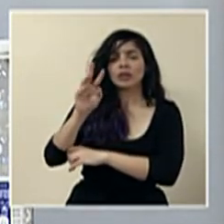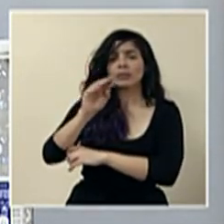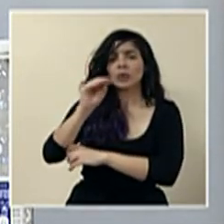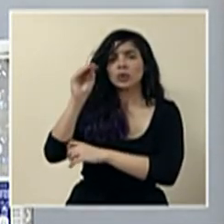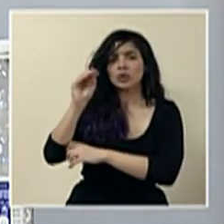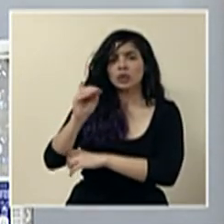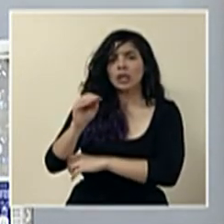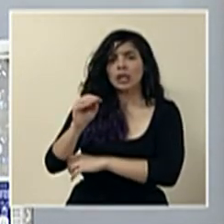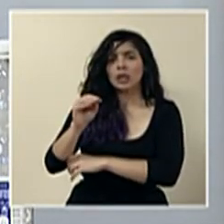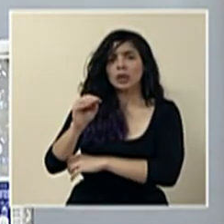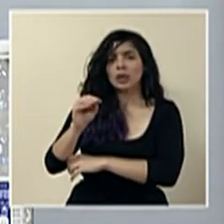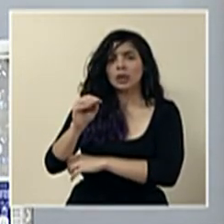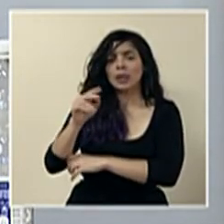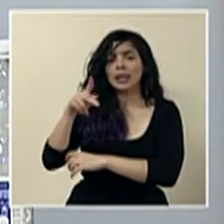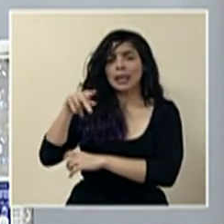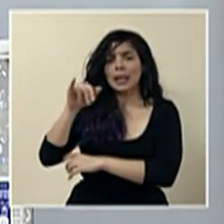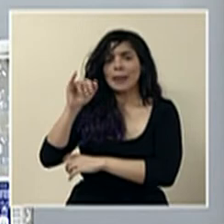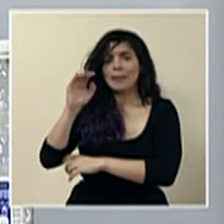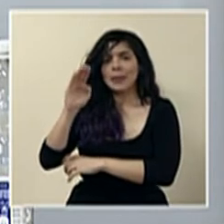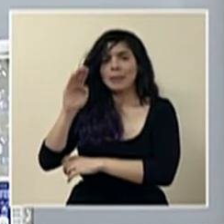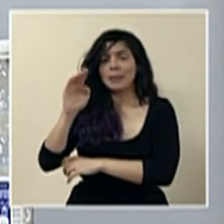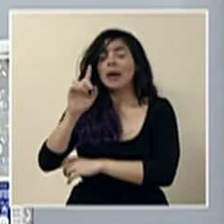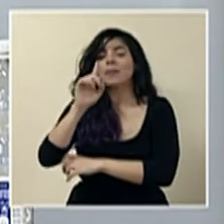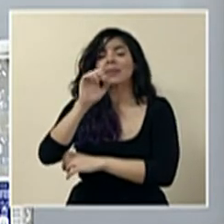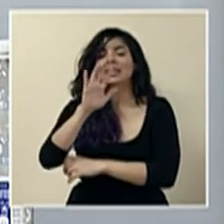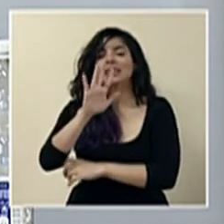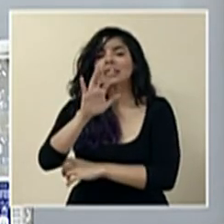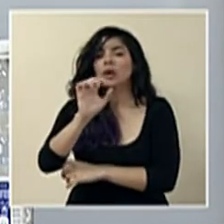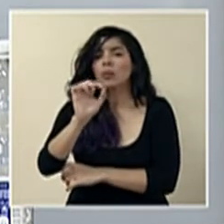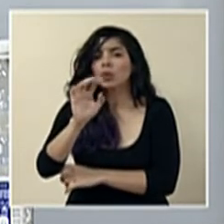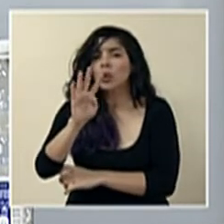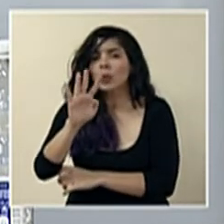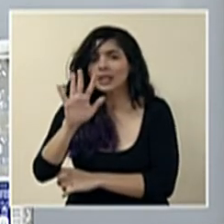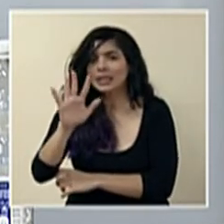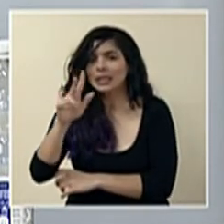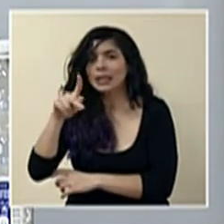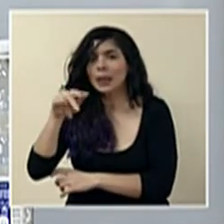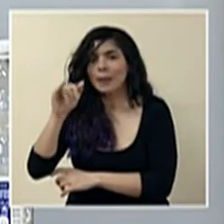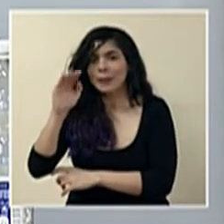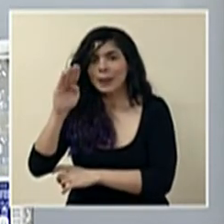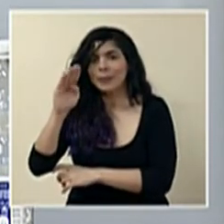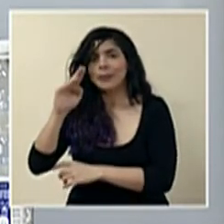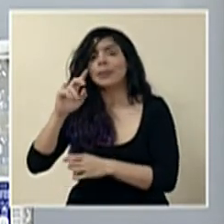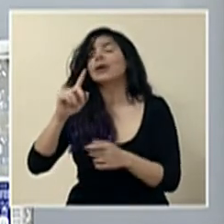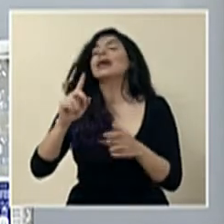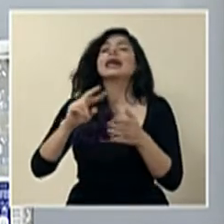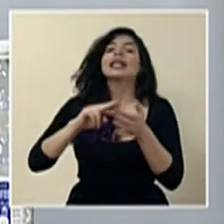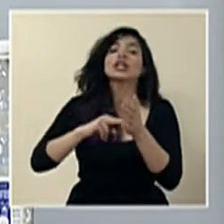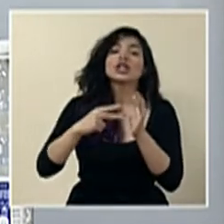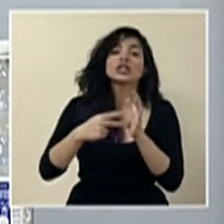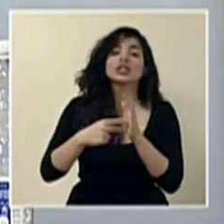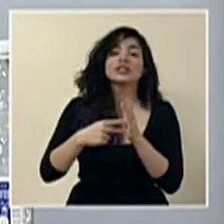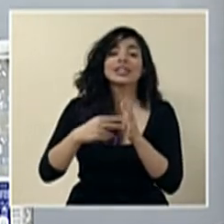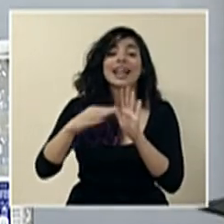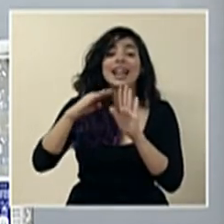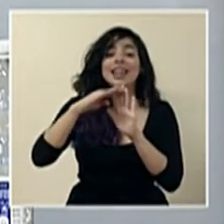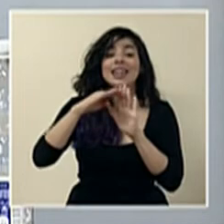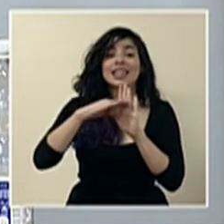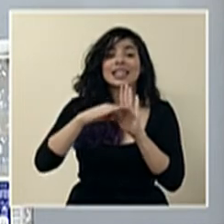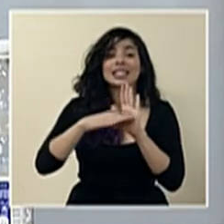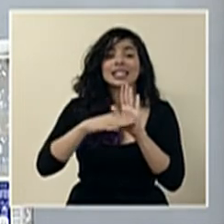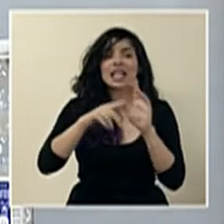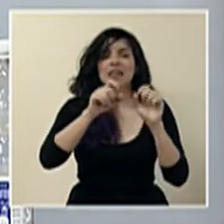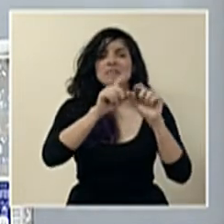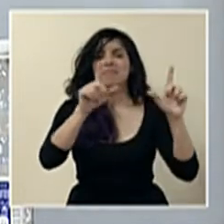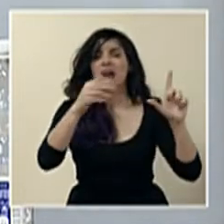2.92% del PIB, es 5.45 del PIB. Entonces, la lista está en la